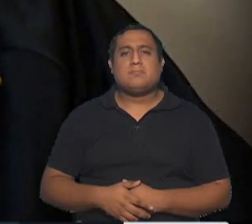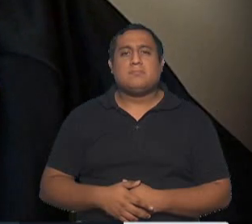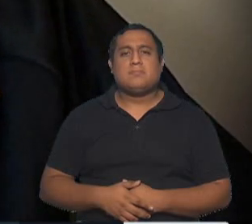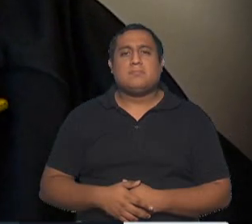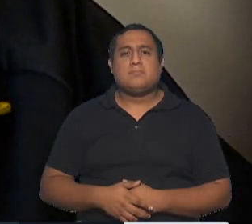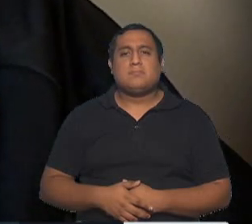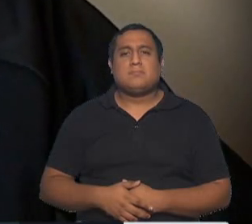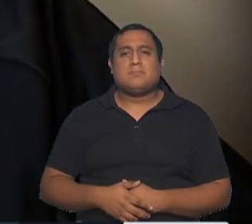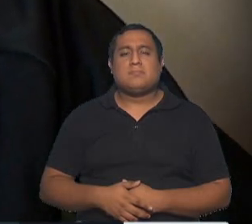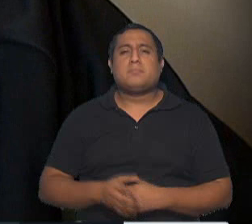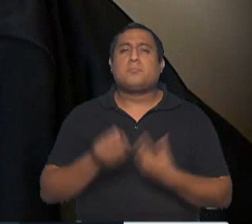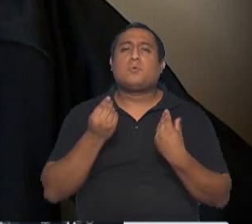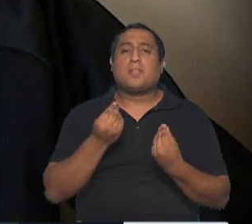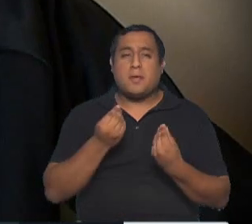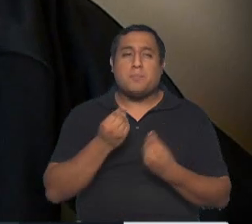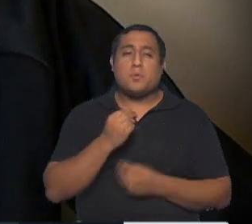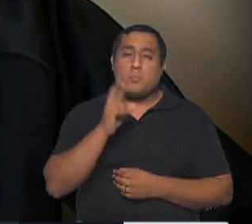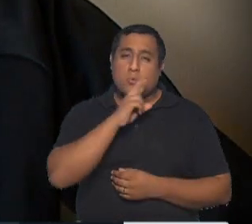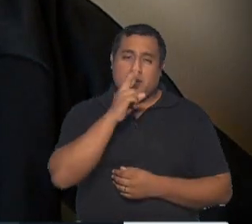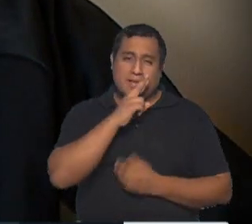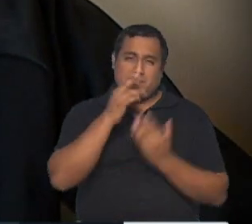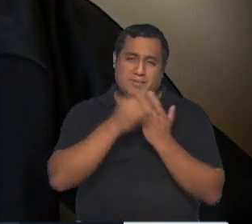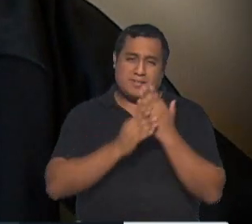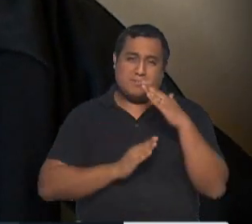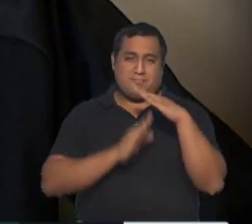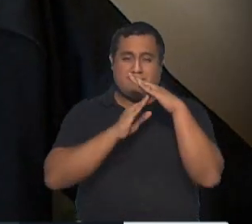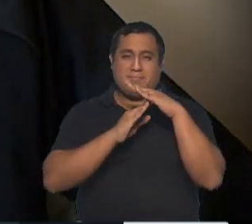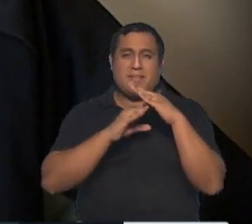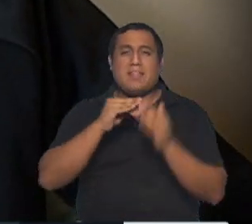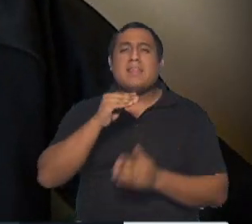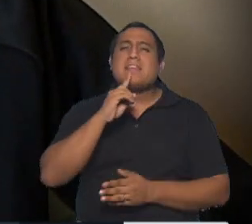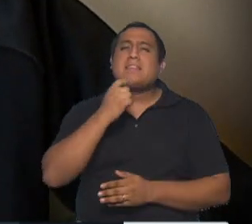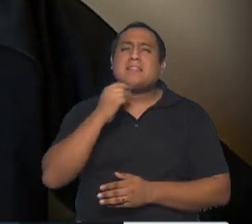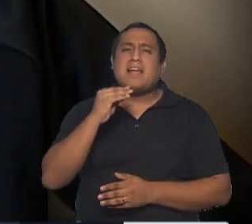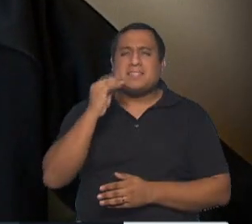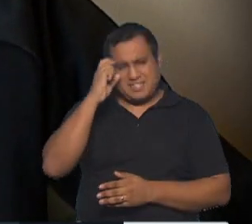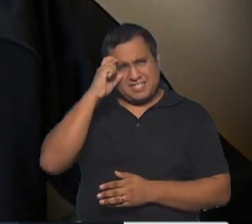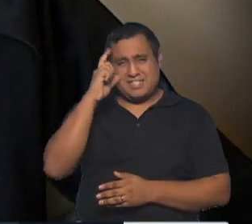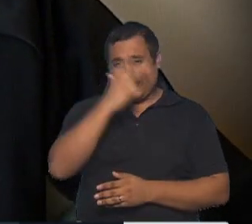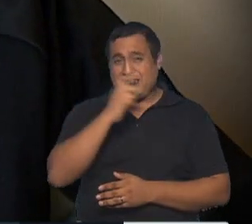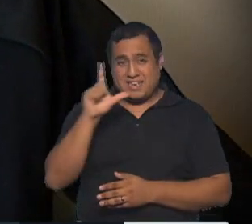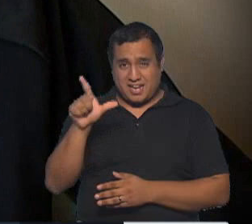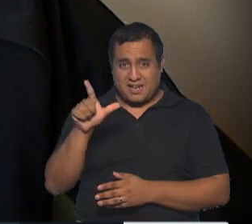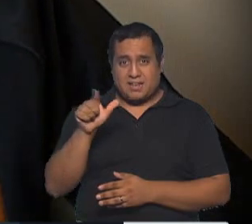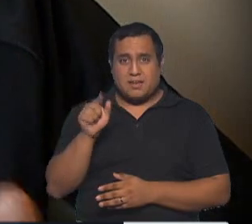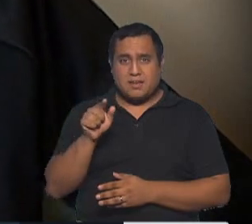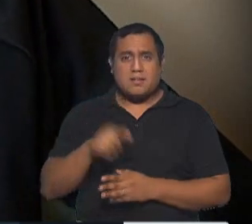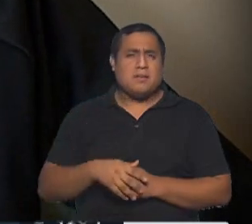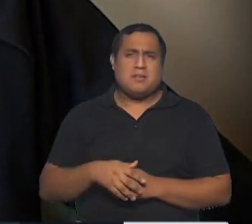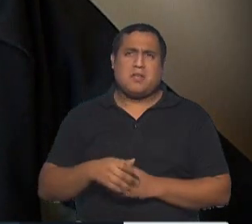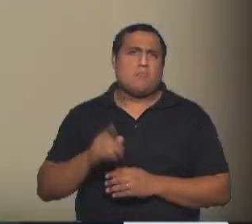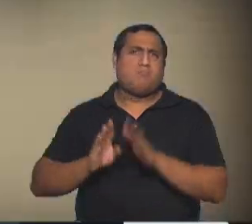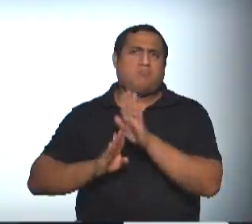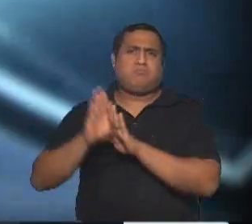Porque la señora primera ministra, señora Margaret Thatcher, tenía un prestigio allí caído totalmente,